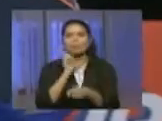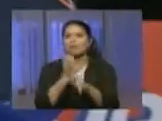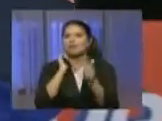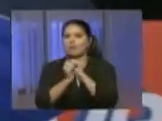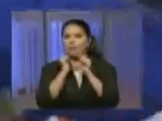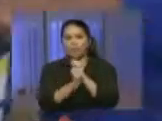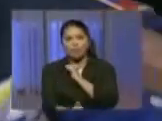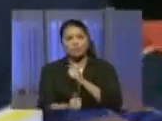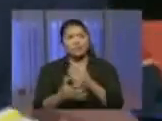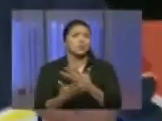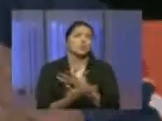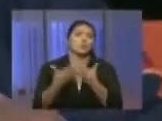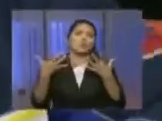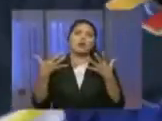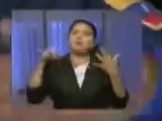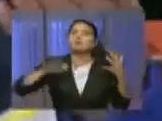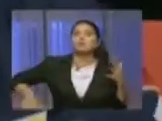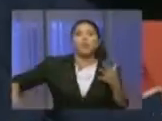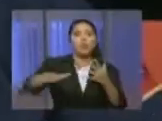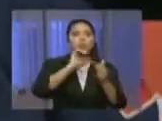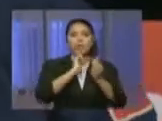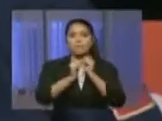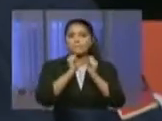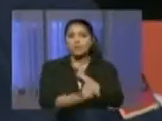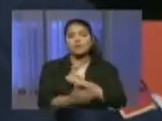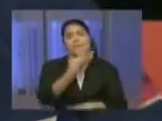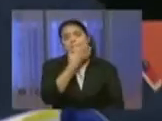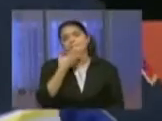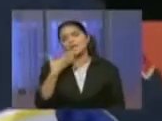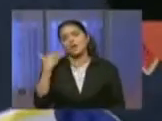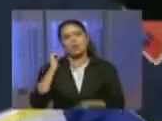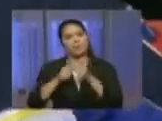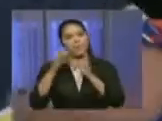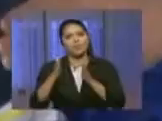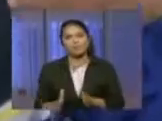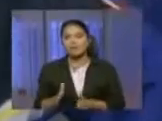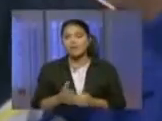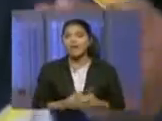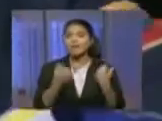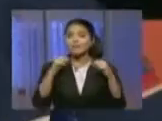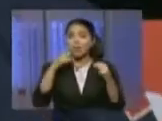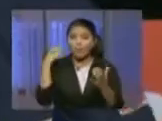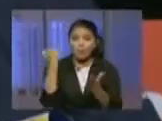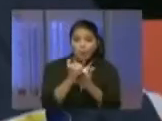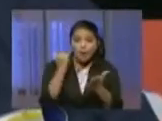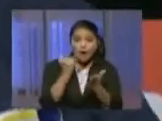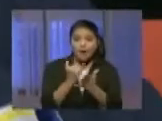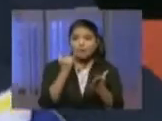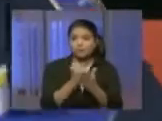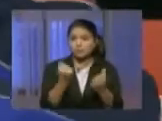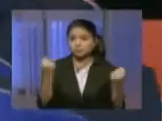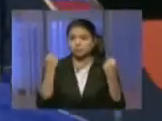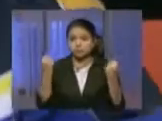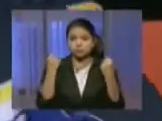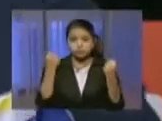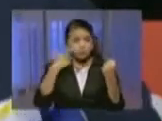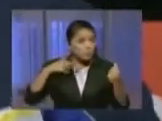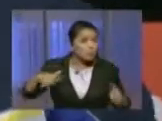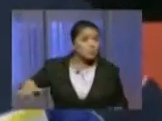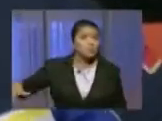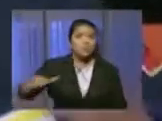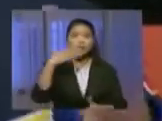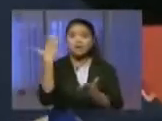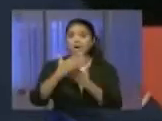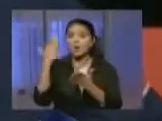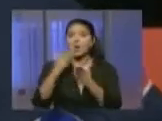esa gran masa haciendo deporte Sacaremos los mejores talentos deportivos la aplicación de las pruebas físicas antropométricas para en todas las escuelas y liceos